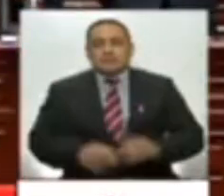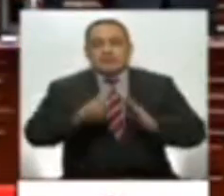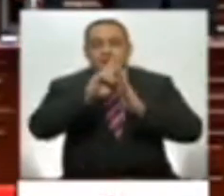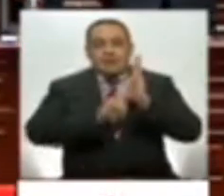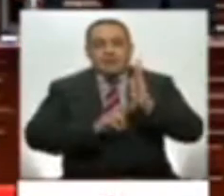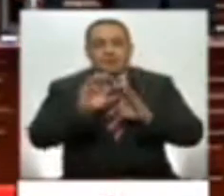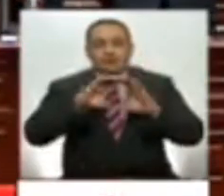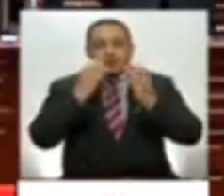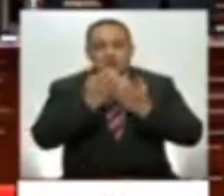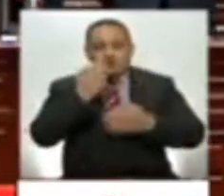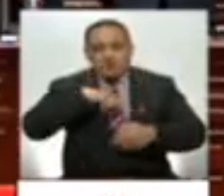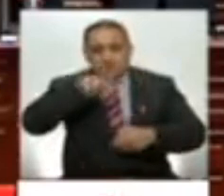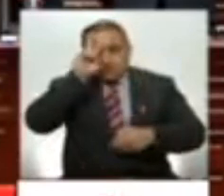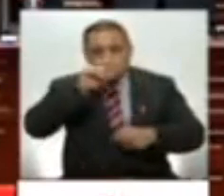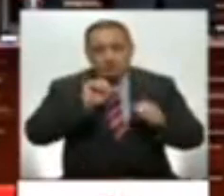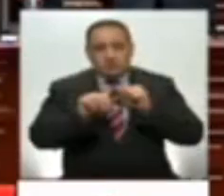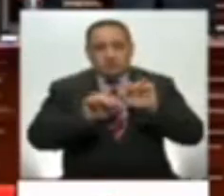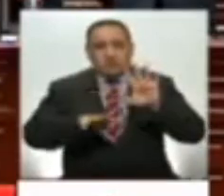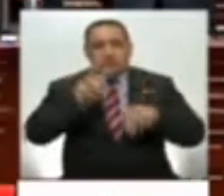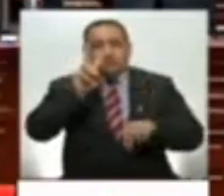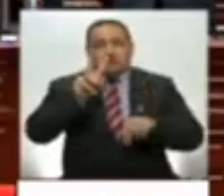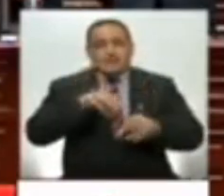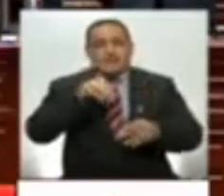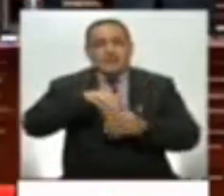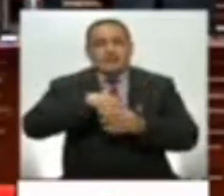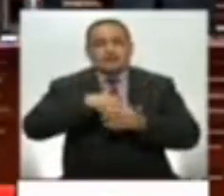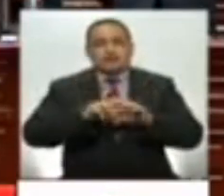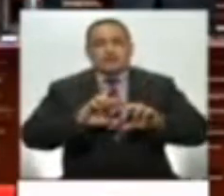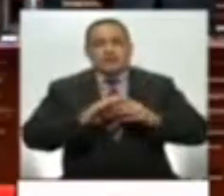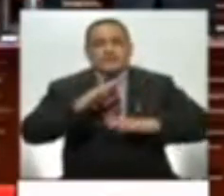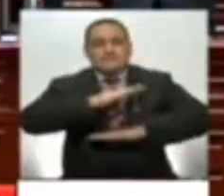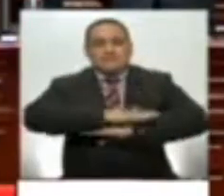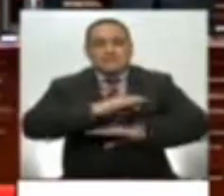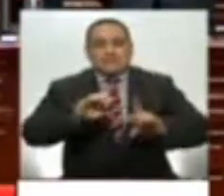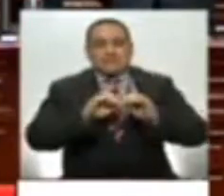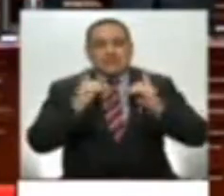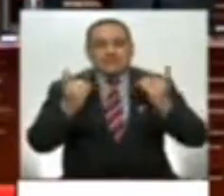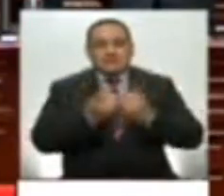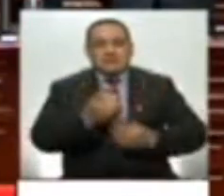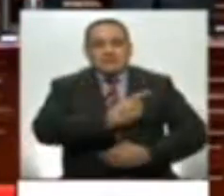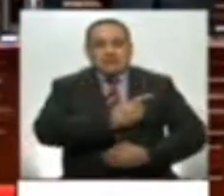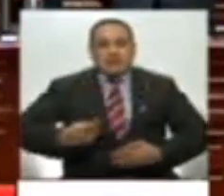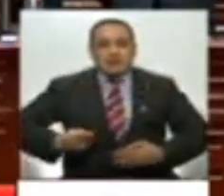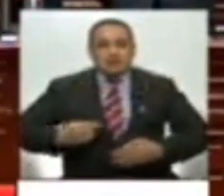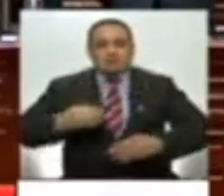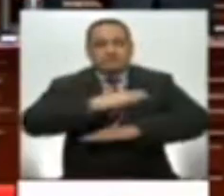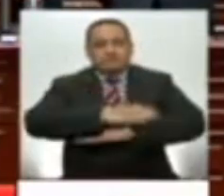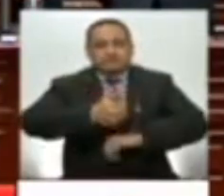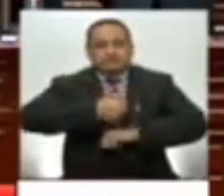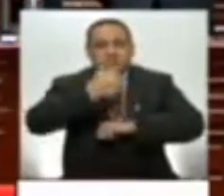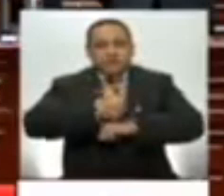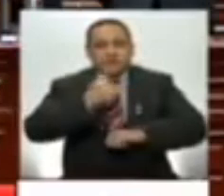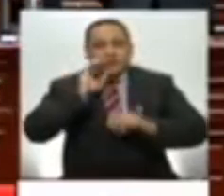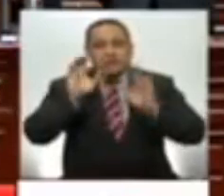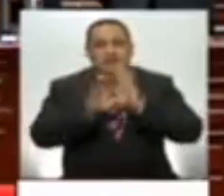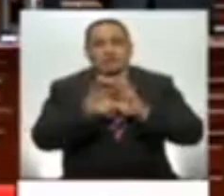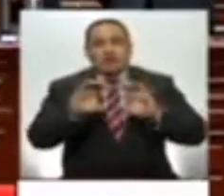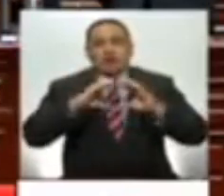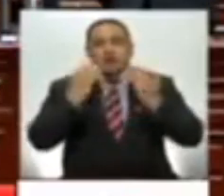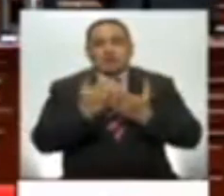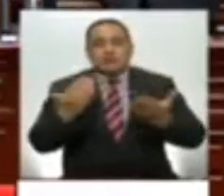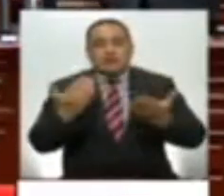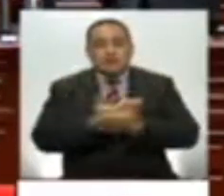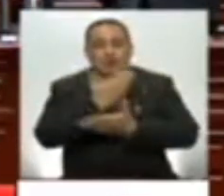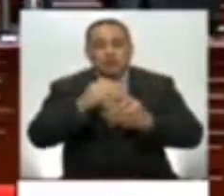Reglamento del Congreso de la República, artículo 12, elección de la mesa directiva del Congreso. Los congresistas, en el caso de instalación del